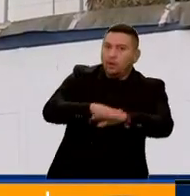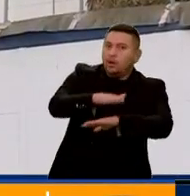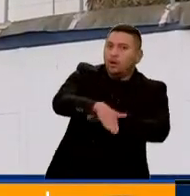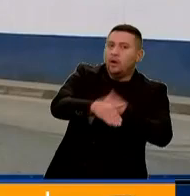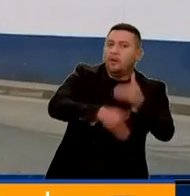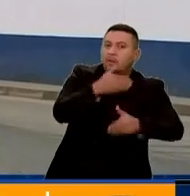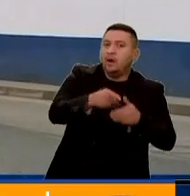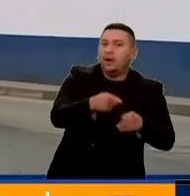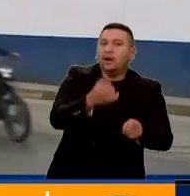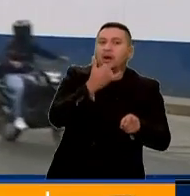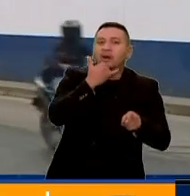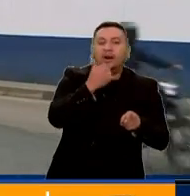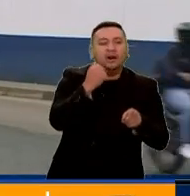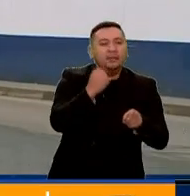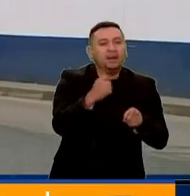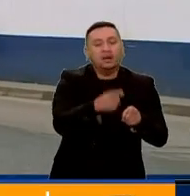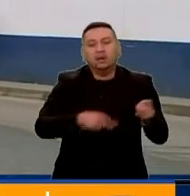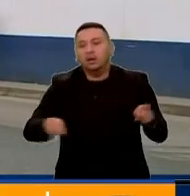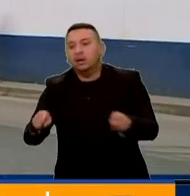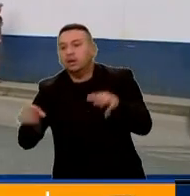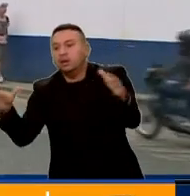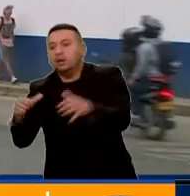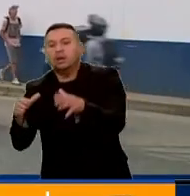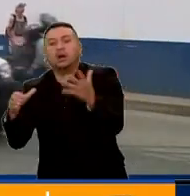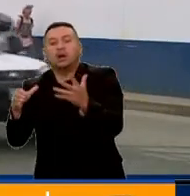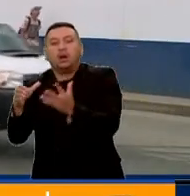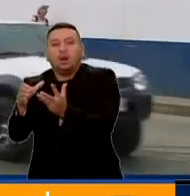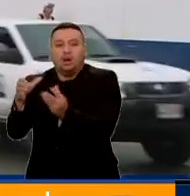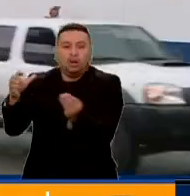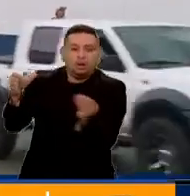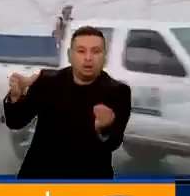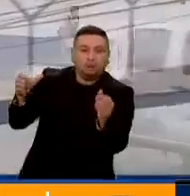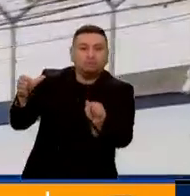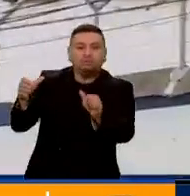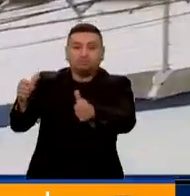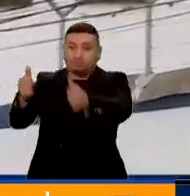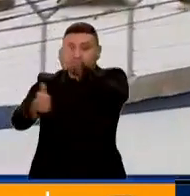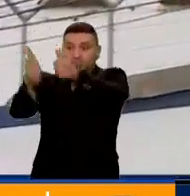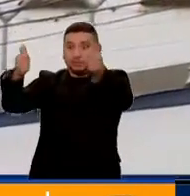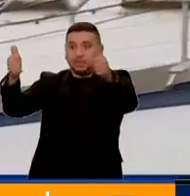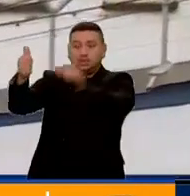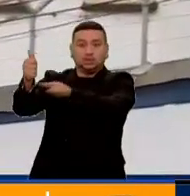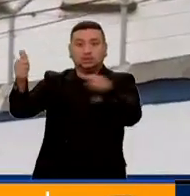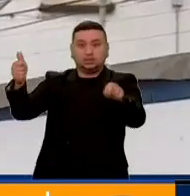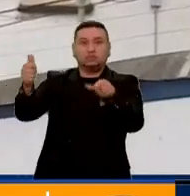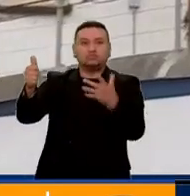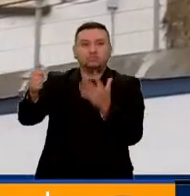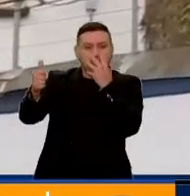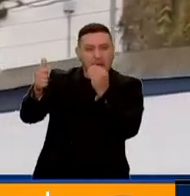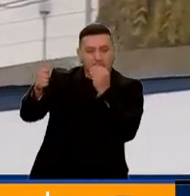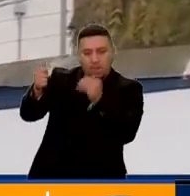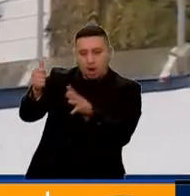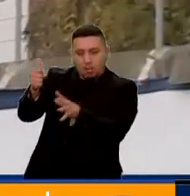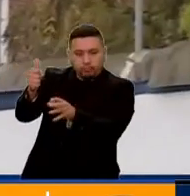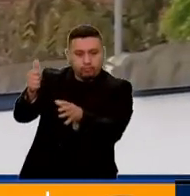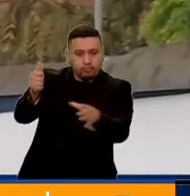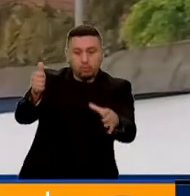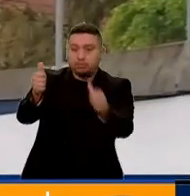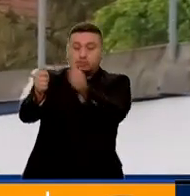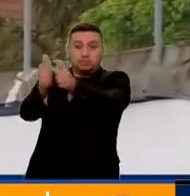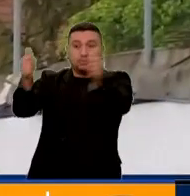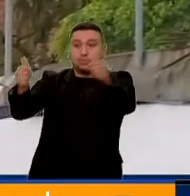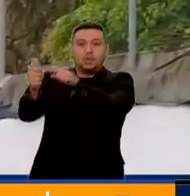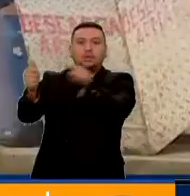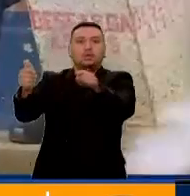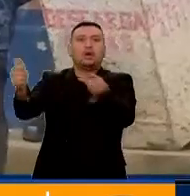del que se lleva a cabo con las estructuras de los cabecillas, de las estructuras delincuenciales que están recluidos en la cárcel de Itagüí y